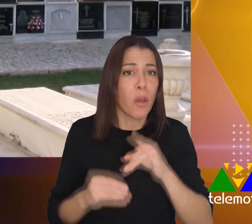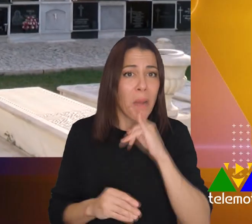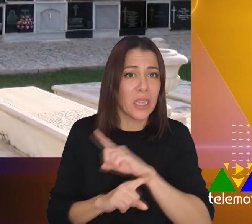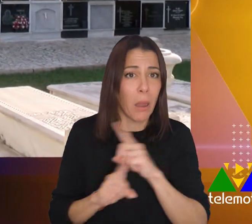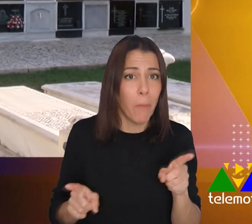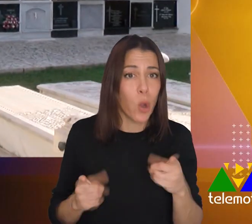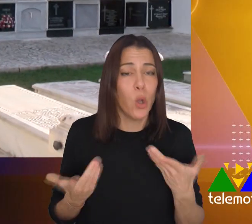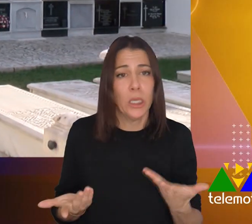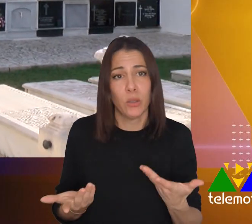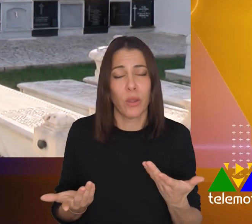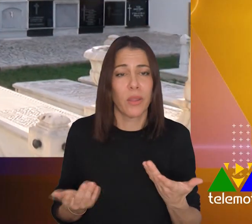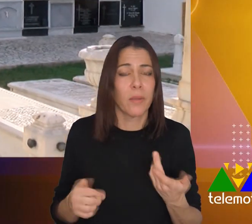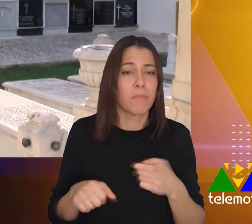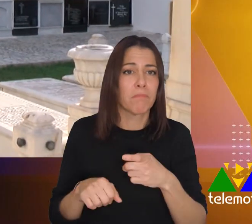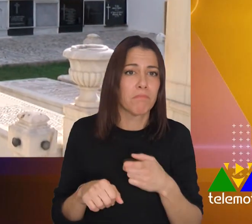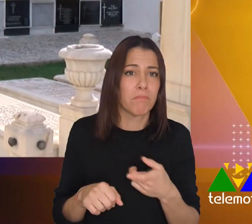decir, que en ese aspecto tampoco fue...